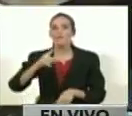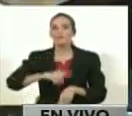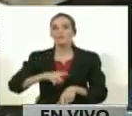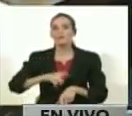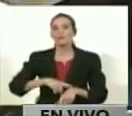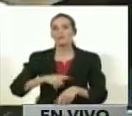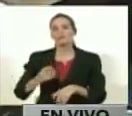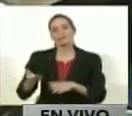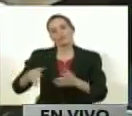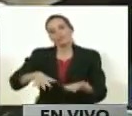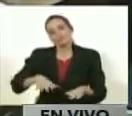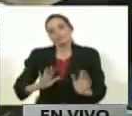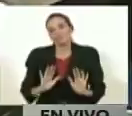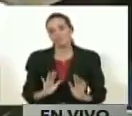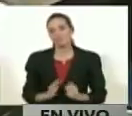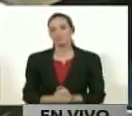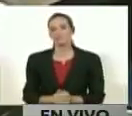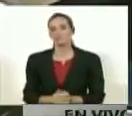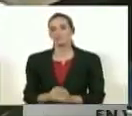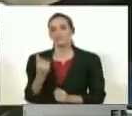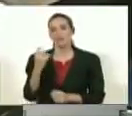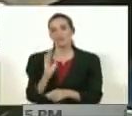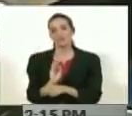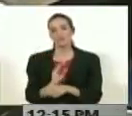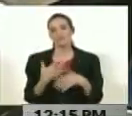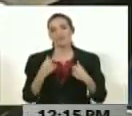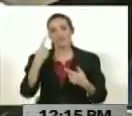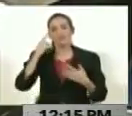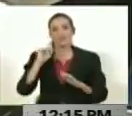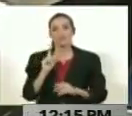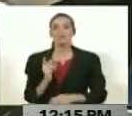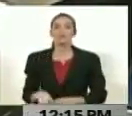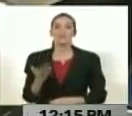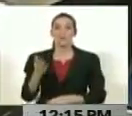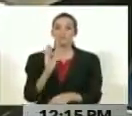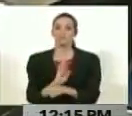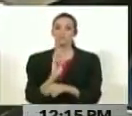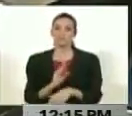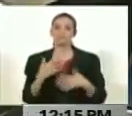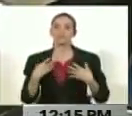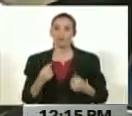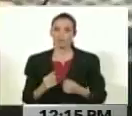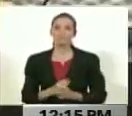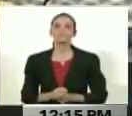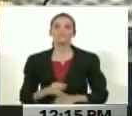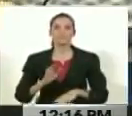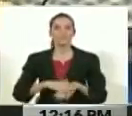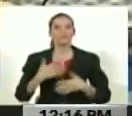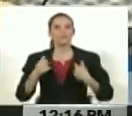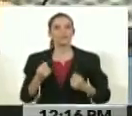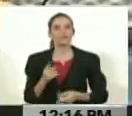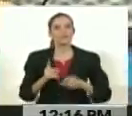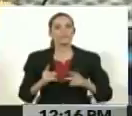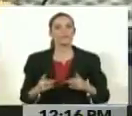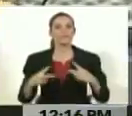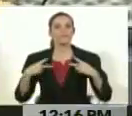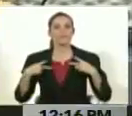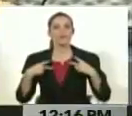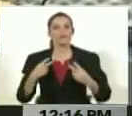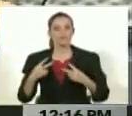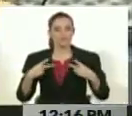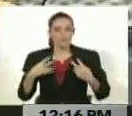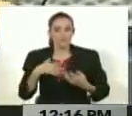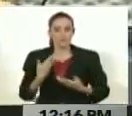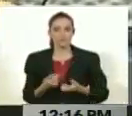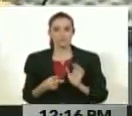otro plano. Sí, no cuidaba su salud, quizás. ¿No? Es muy importante cuidar la salud. Pues de la salud depende de la vida y de la vida que podamos